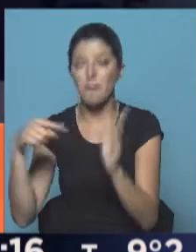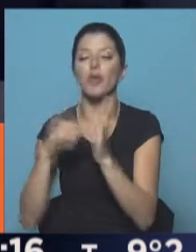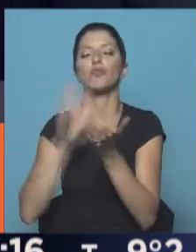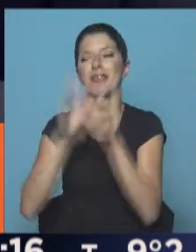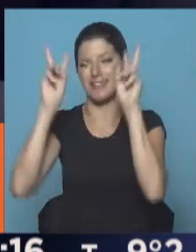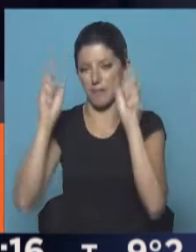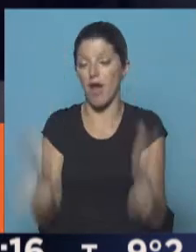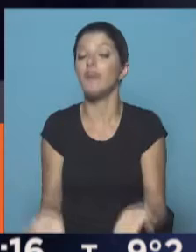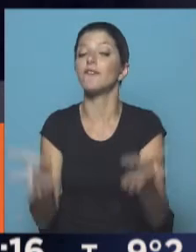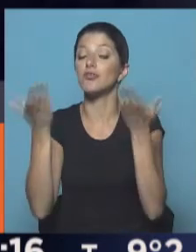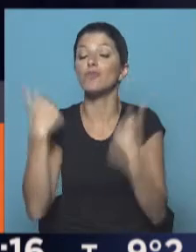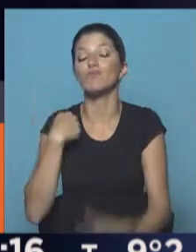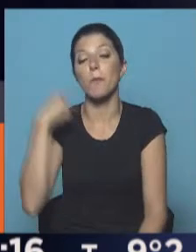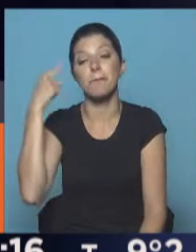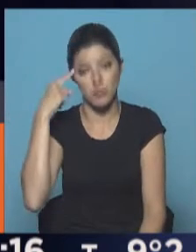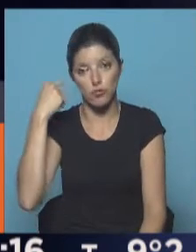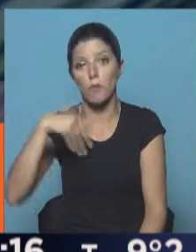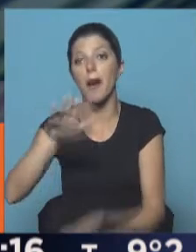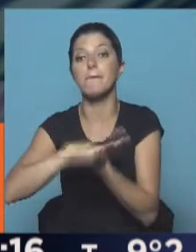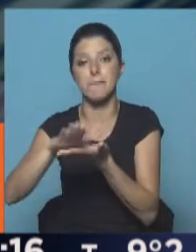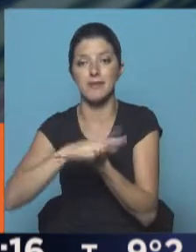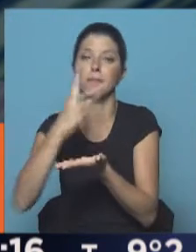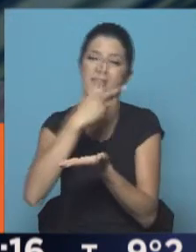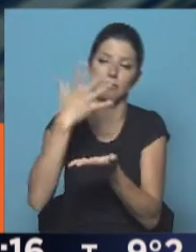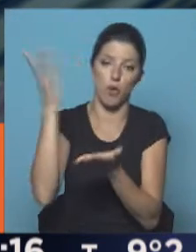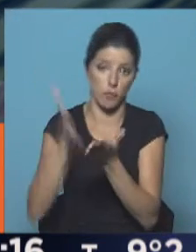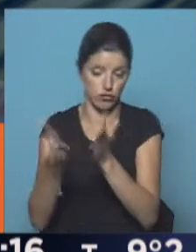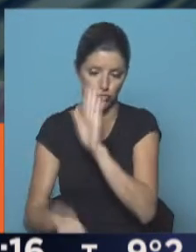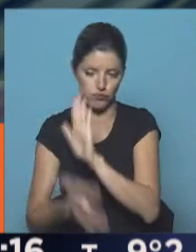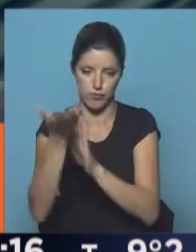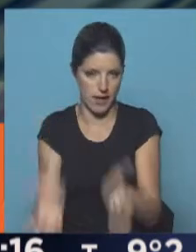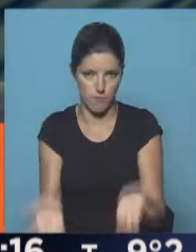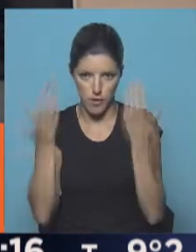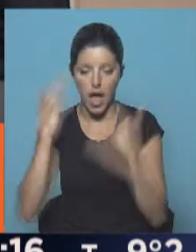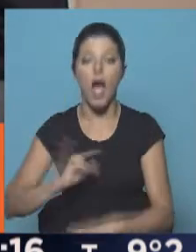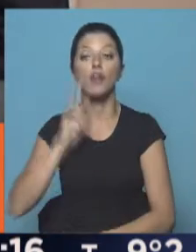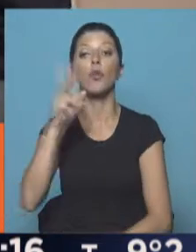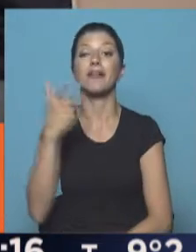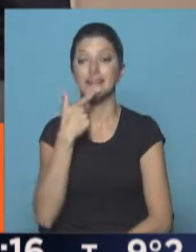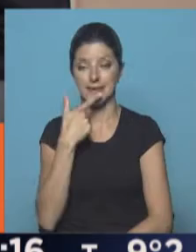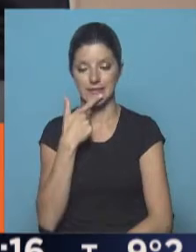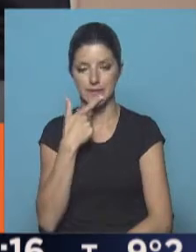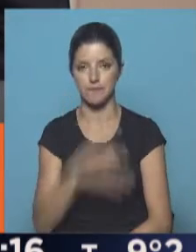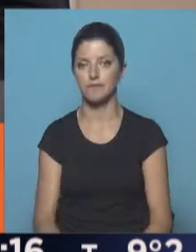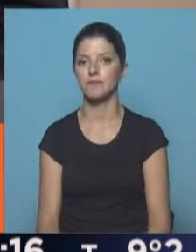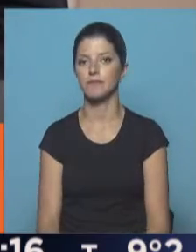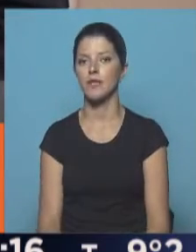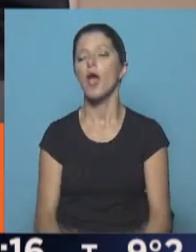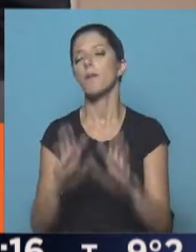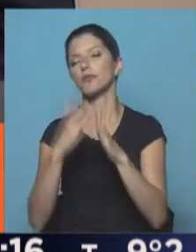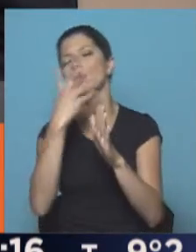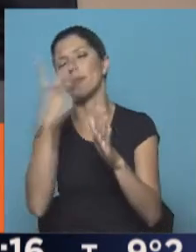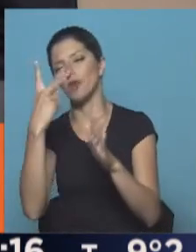inflación, vamos a tener un piso del 25% el año que viene. Si uno toma que este año... Vamos a cerrar en